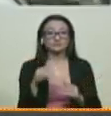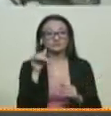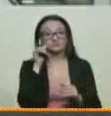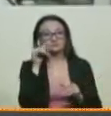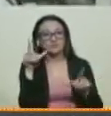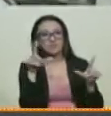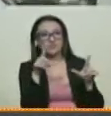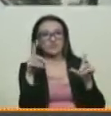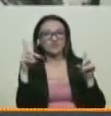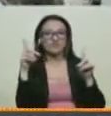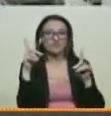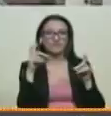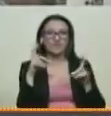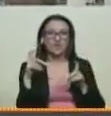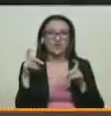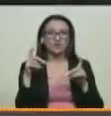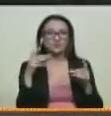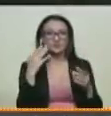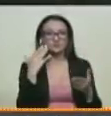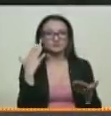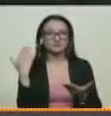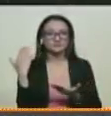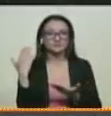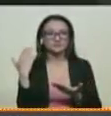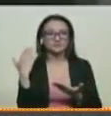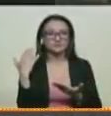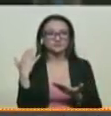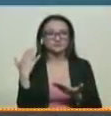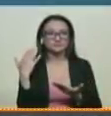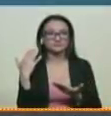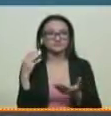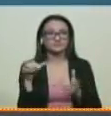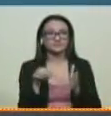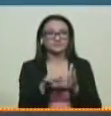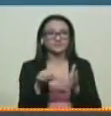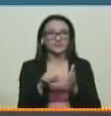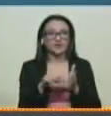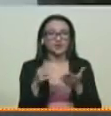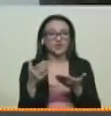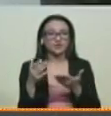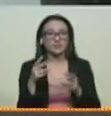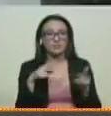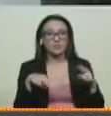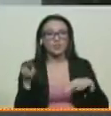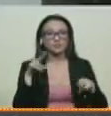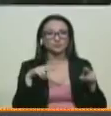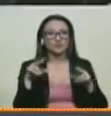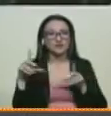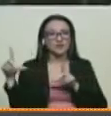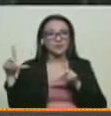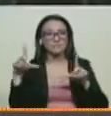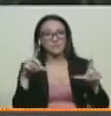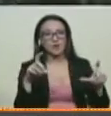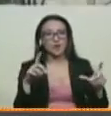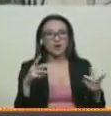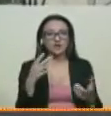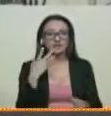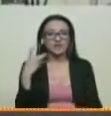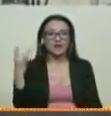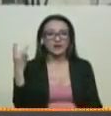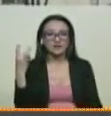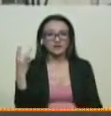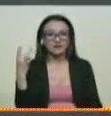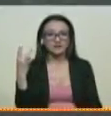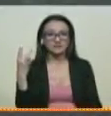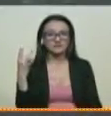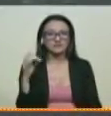y las fotografías de mediano y gran tamaño que han sido instaladas en nuestro pabellón en Italia. Una infraestructura que está